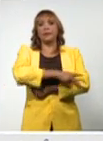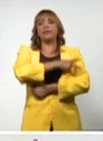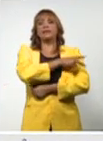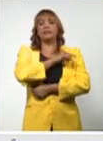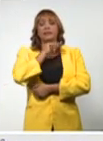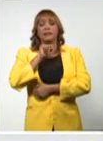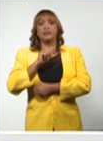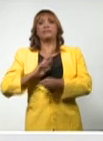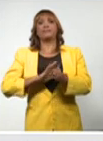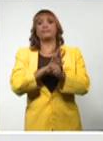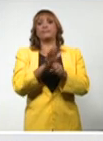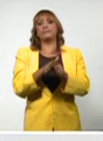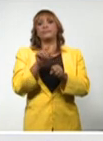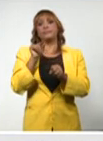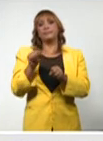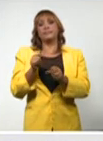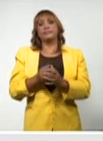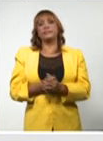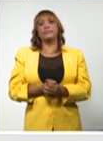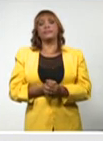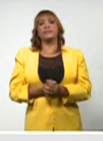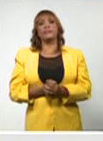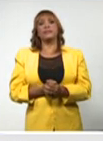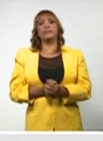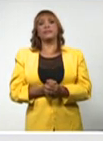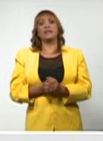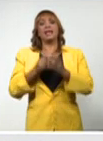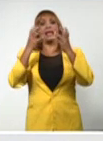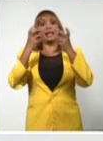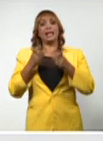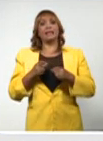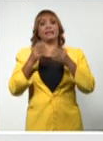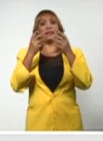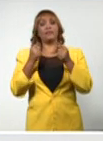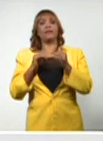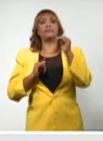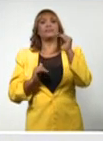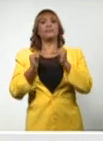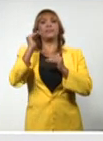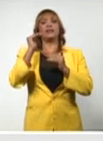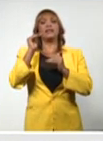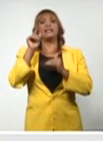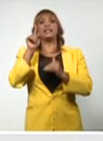COVID-19 y ya la cifra alcanza